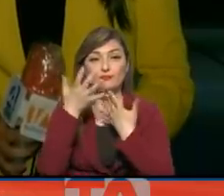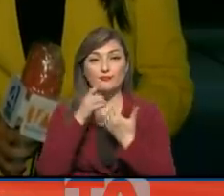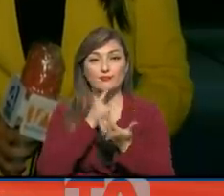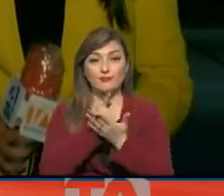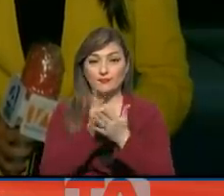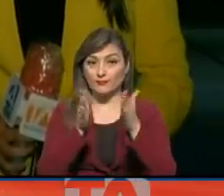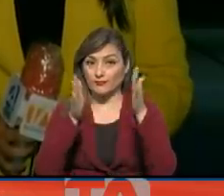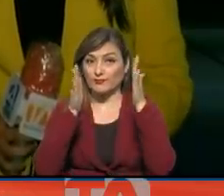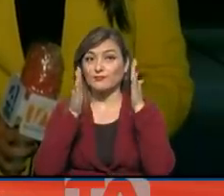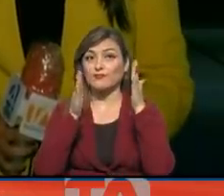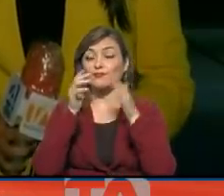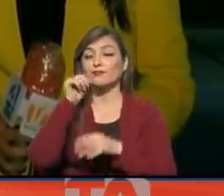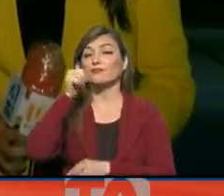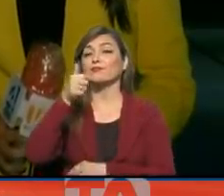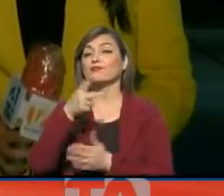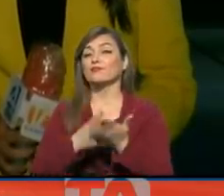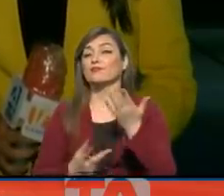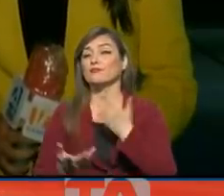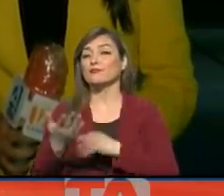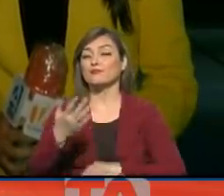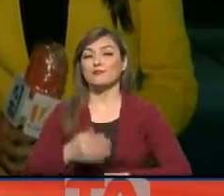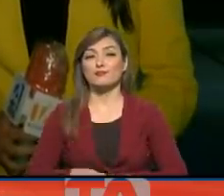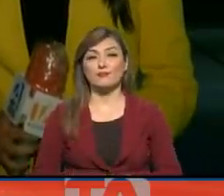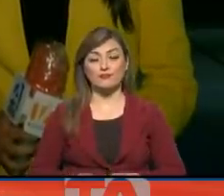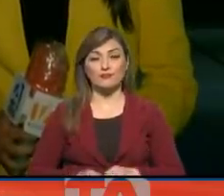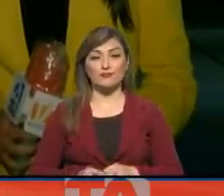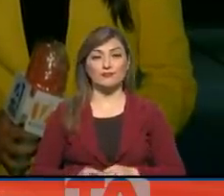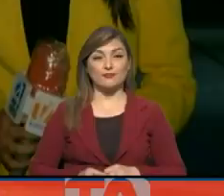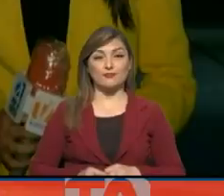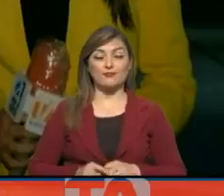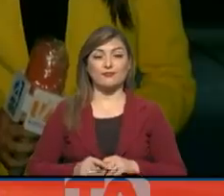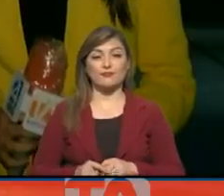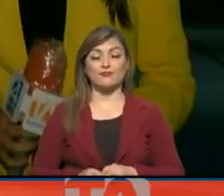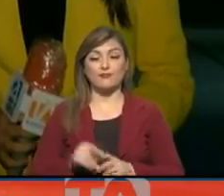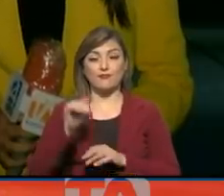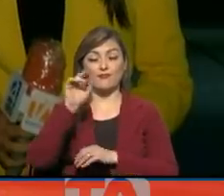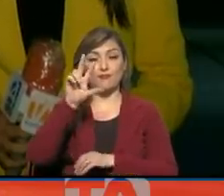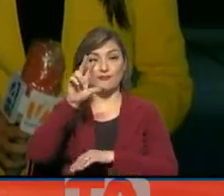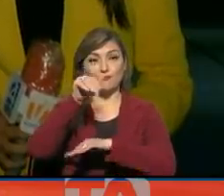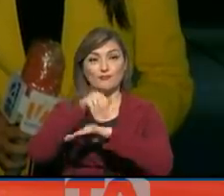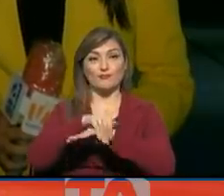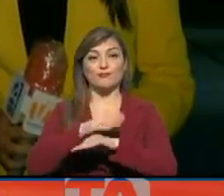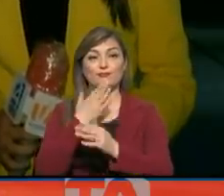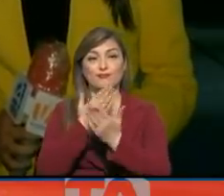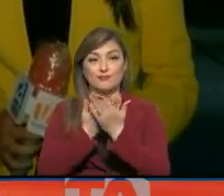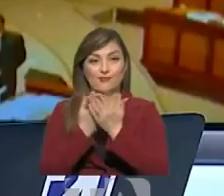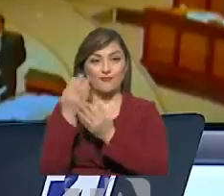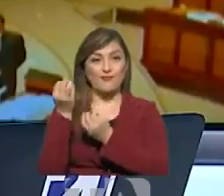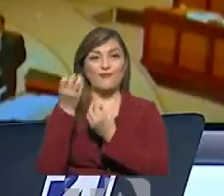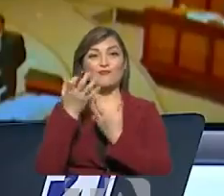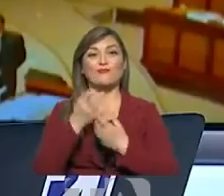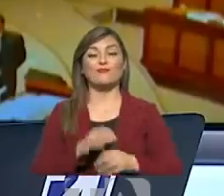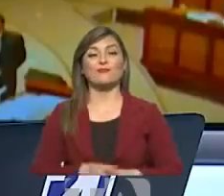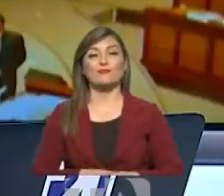estaremos pendientes de lo que ocurre en la nueva asamblea mañana a partir de las 15 horas. Gracias, Andrea.